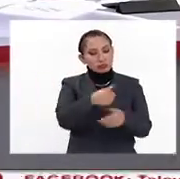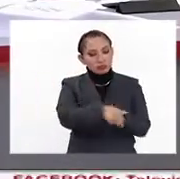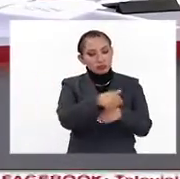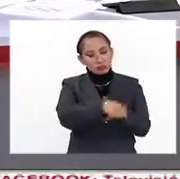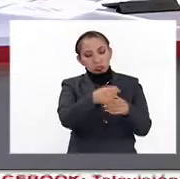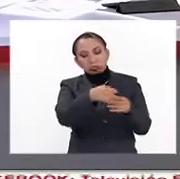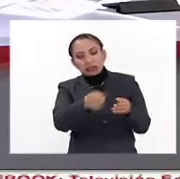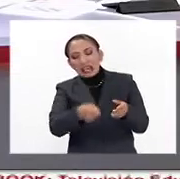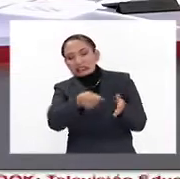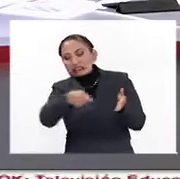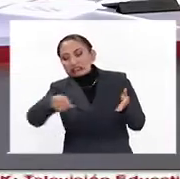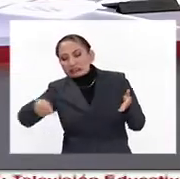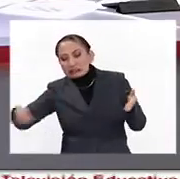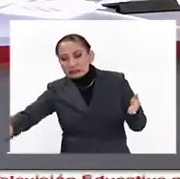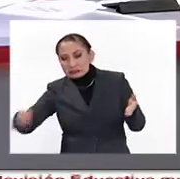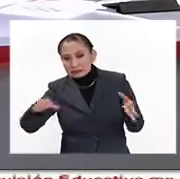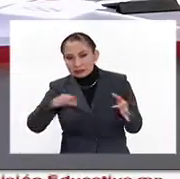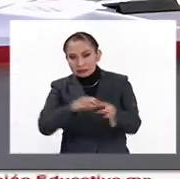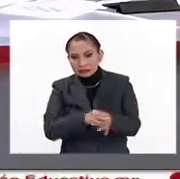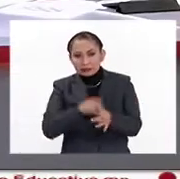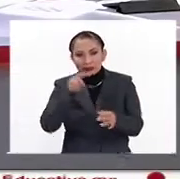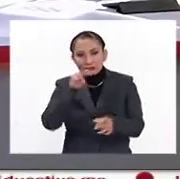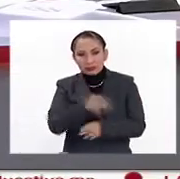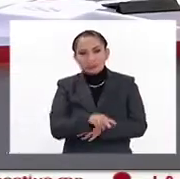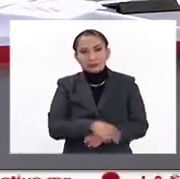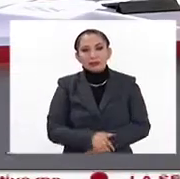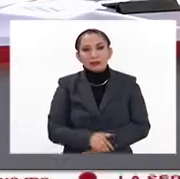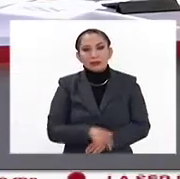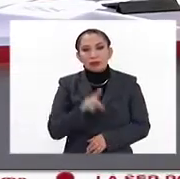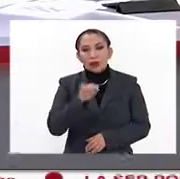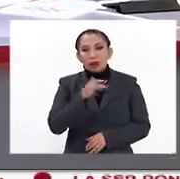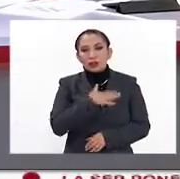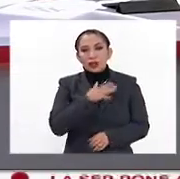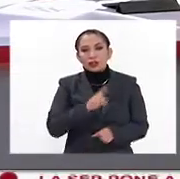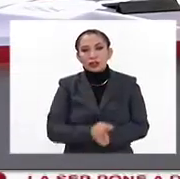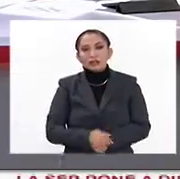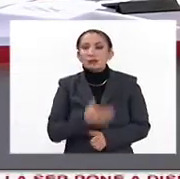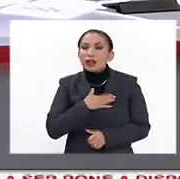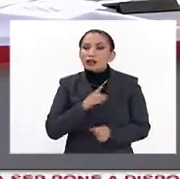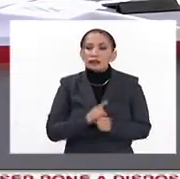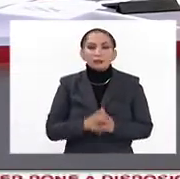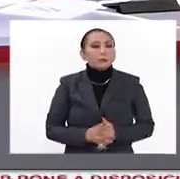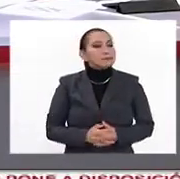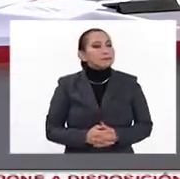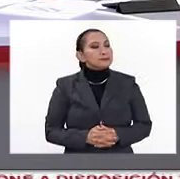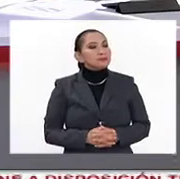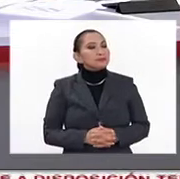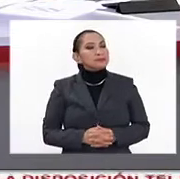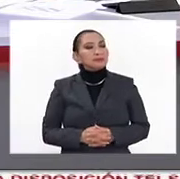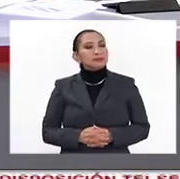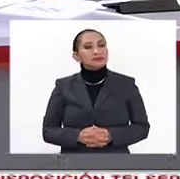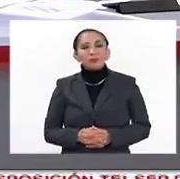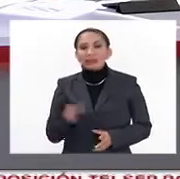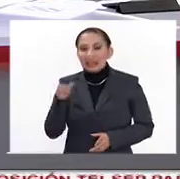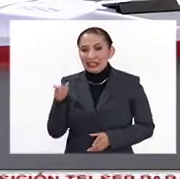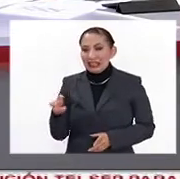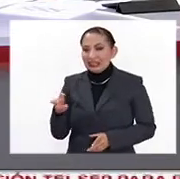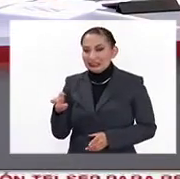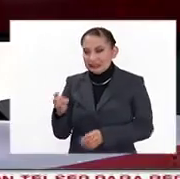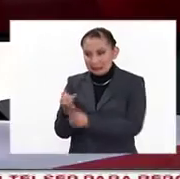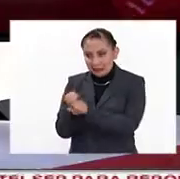numeralia y creo que va a coincidir con nuestra visión en muchos casos. Paco, Así es. buenos días. Gracias, buen día, Omar. Es un estudio